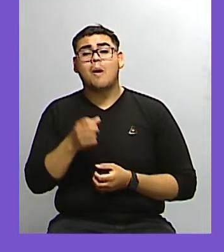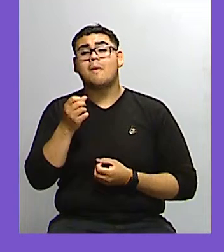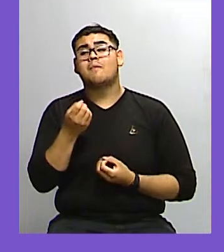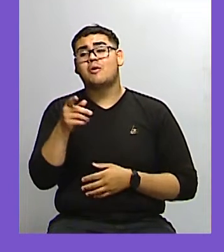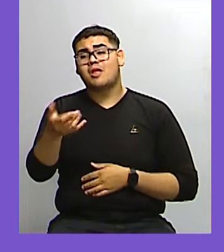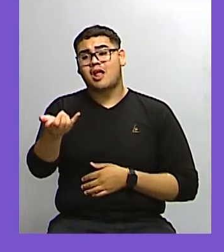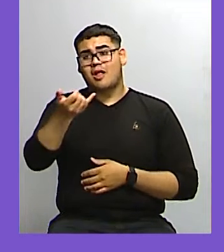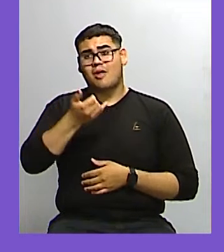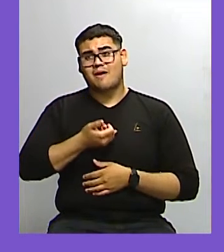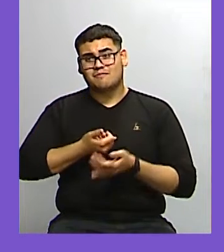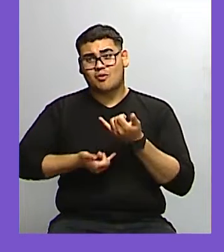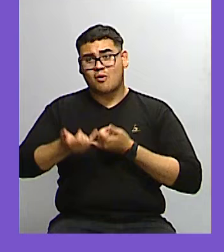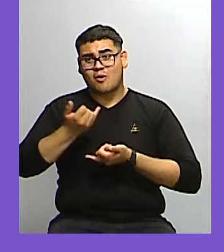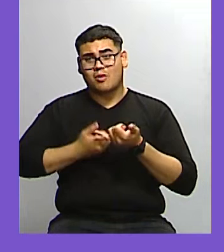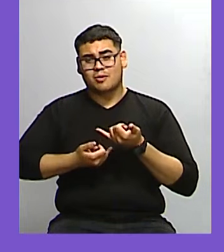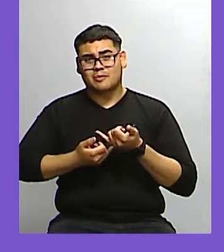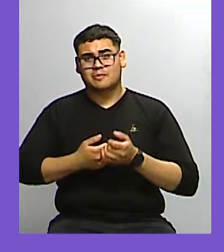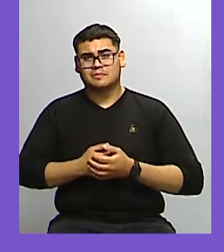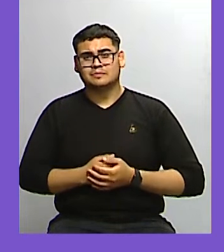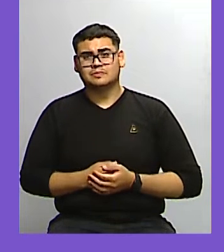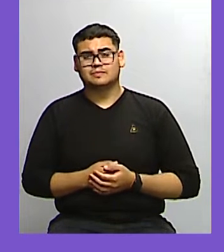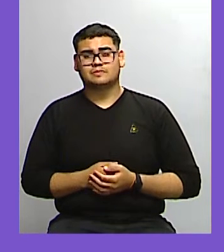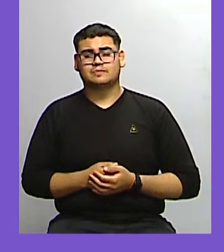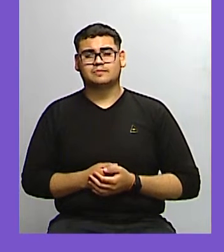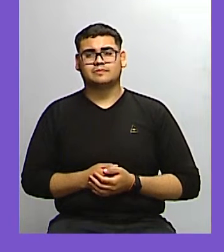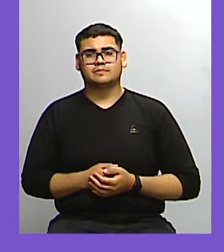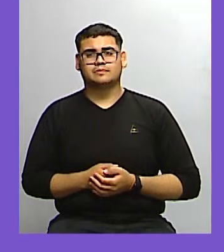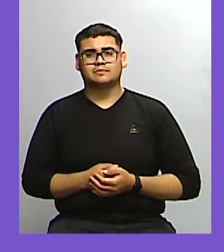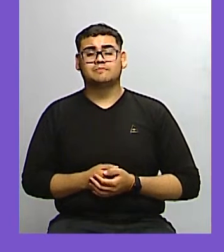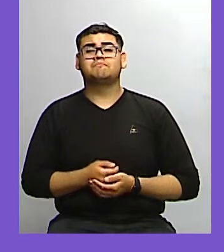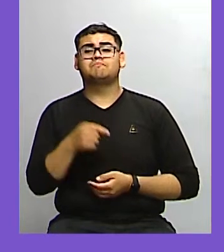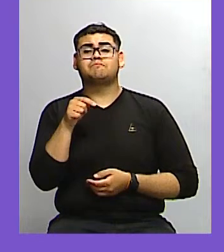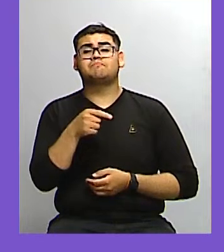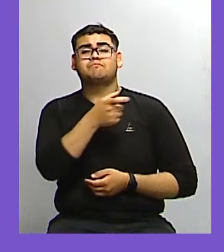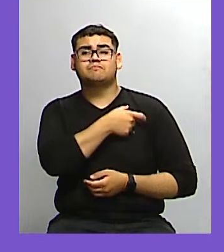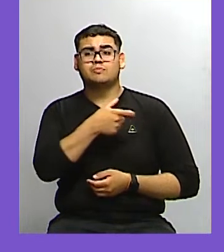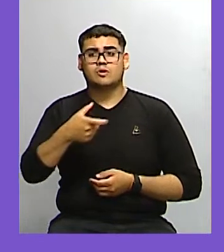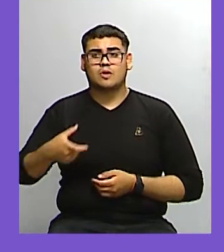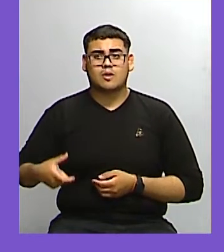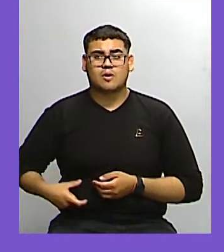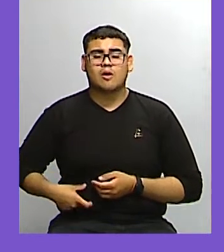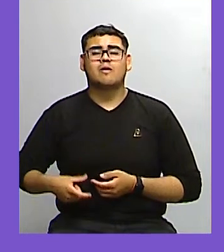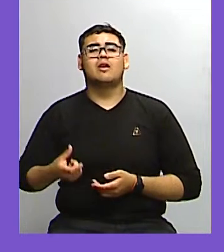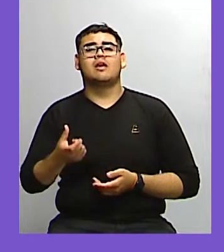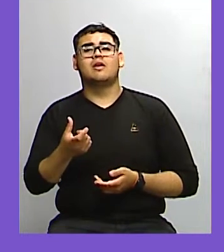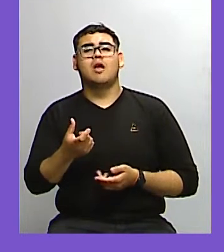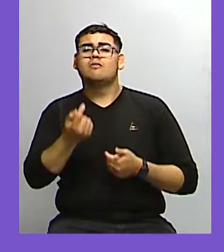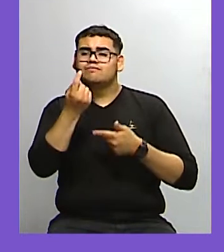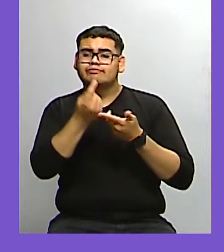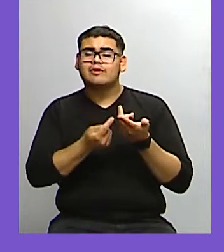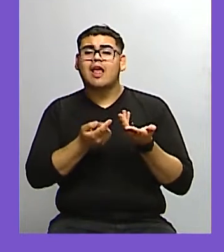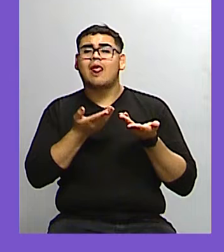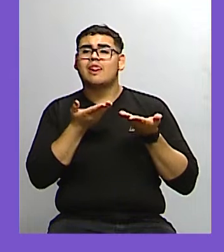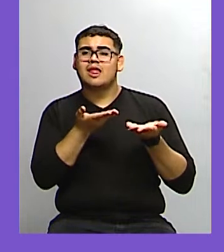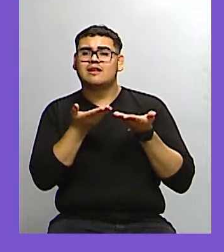está garantizado que la respuesta de parte del Estado y del gobierno en cuanto a esa demanda sanitaria,